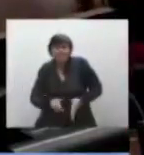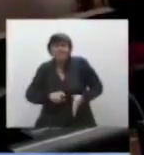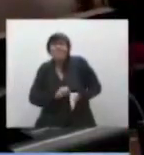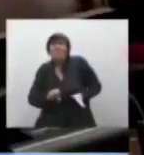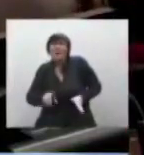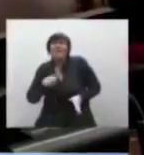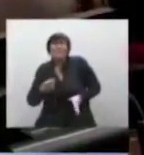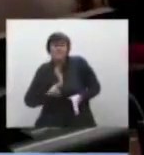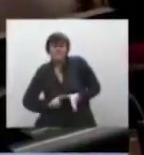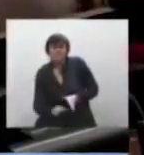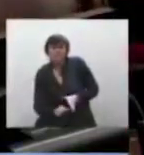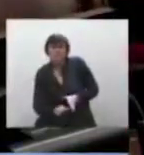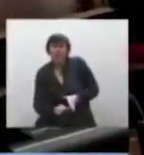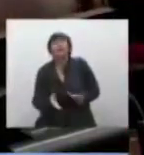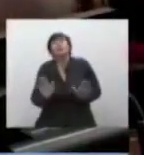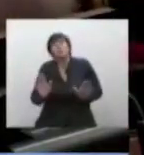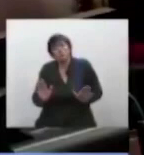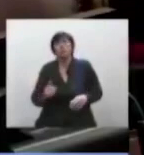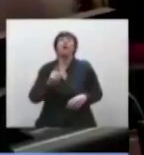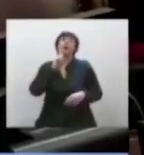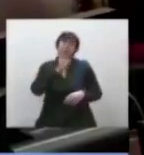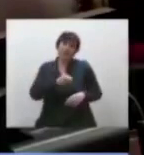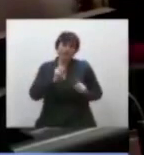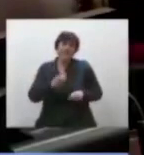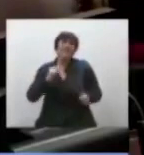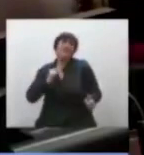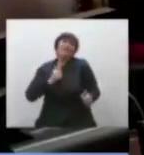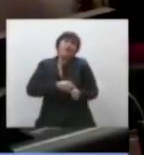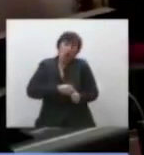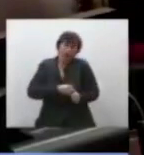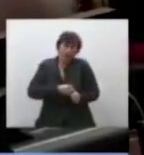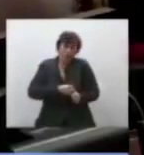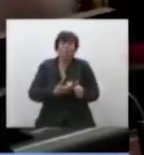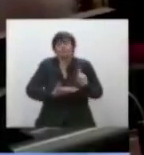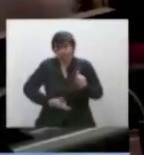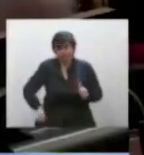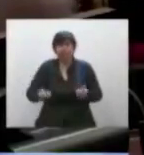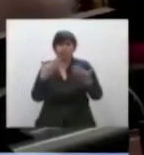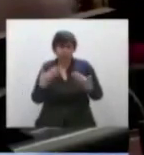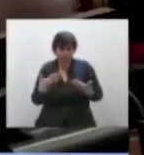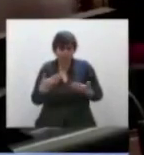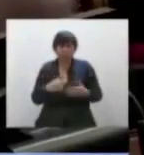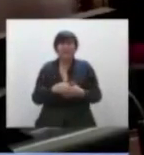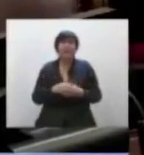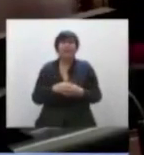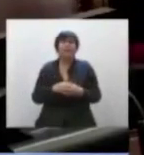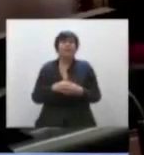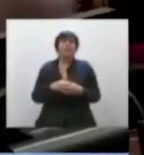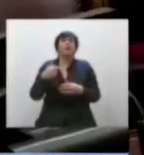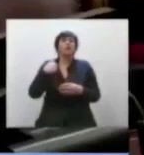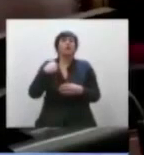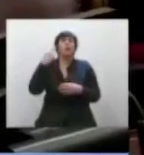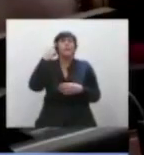varias pero organizaciones ahora pidiendo la renuncia, por ejemplo, de la senadora Blas, claro, que ocupa el cargo de la banca de la mujer y votó en